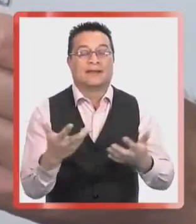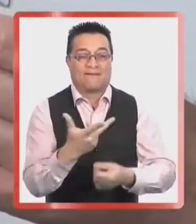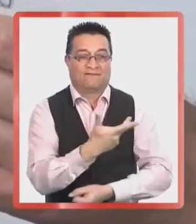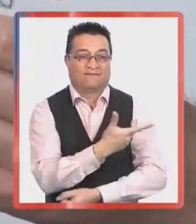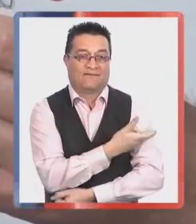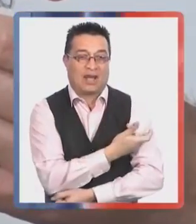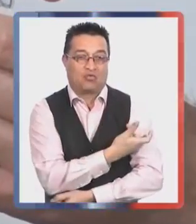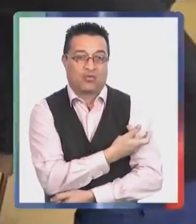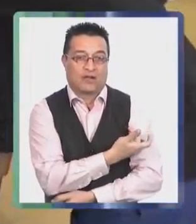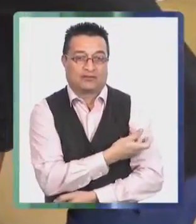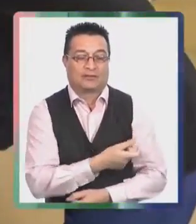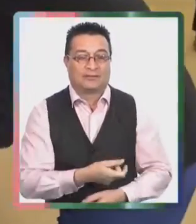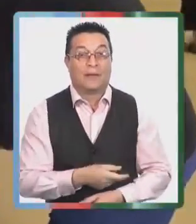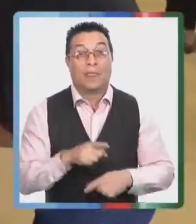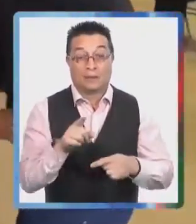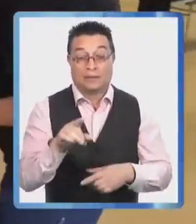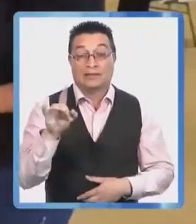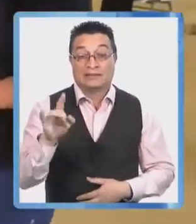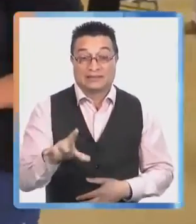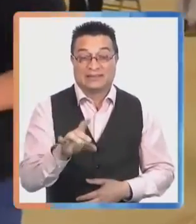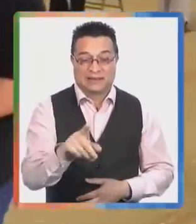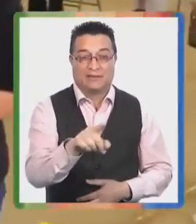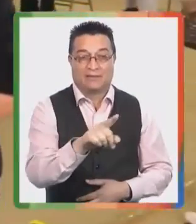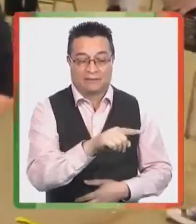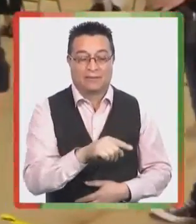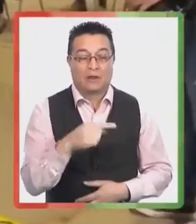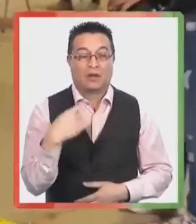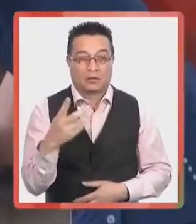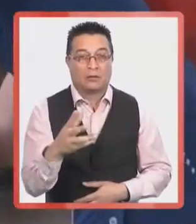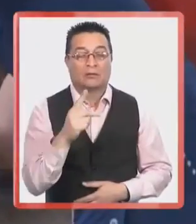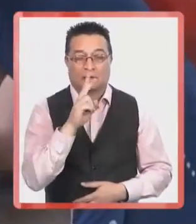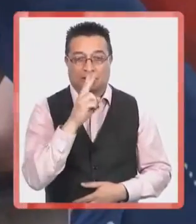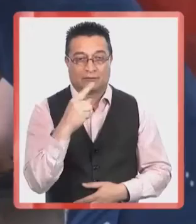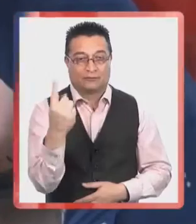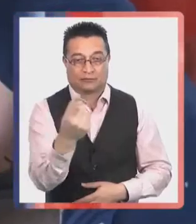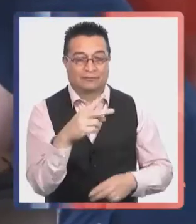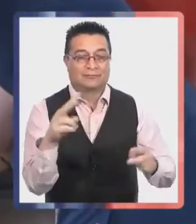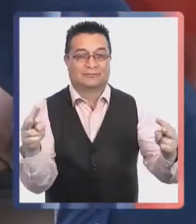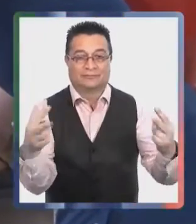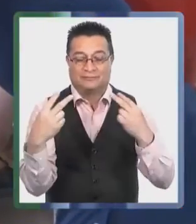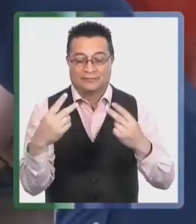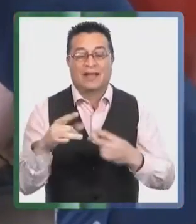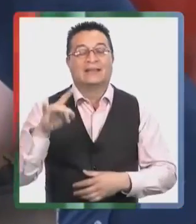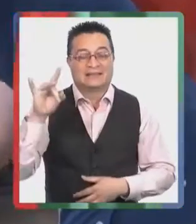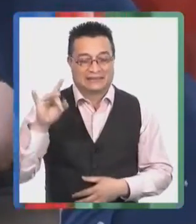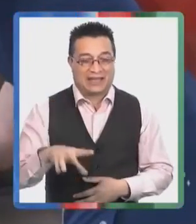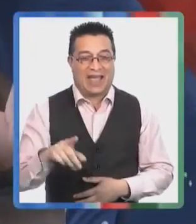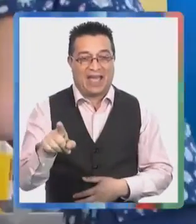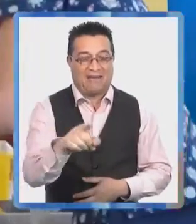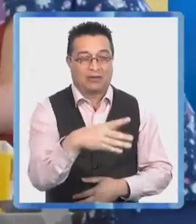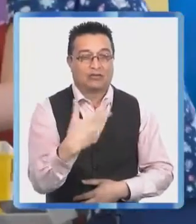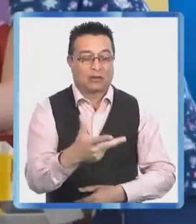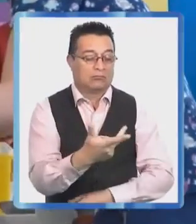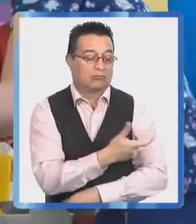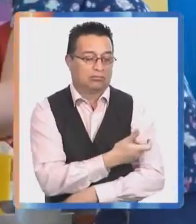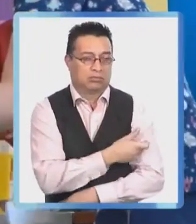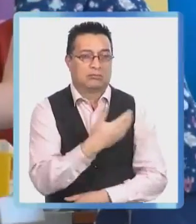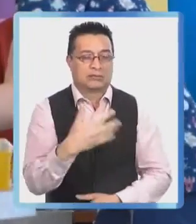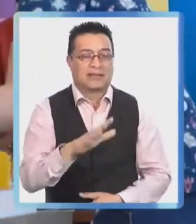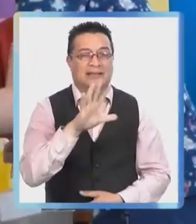tuvimos de vacunación. Usted sabe que, y los televidentes sabrán a lo mejor, que hasta el momento ya se han